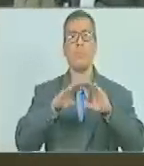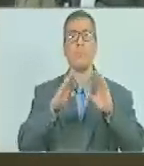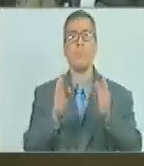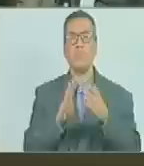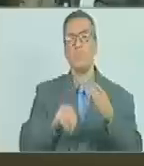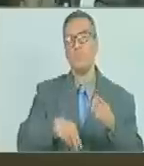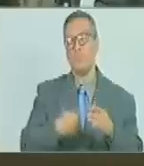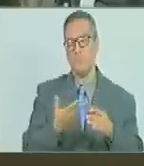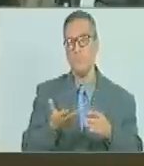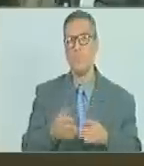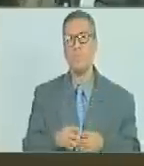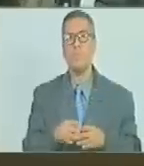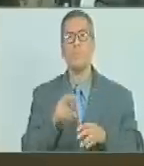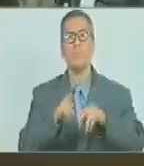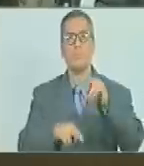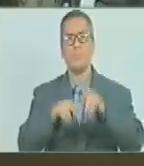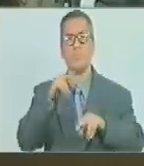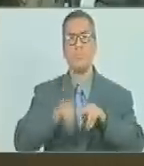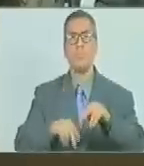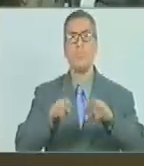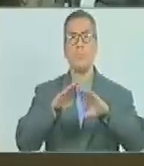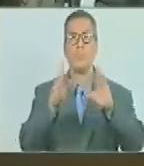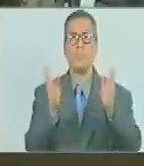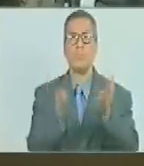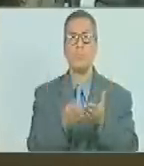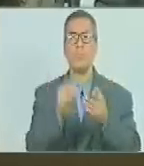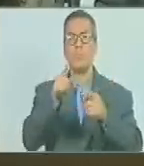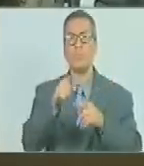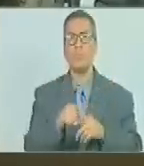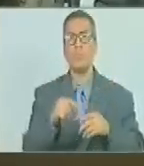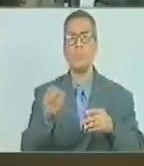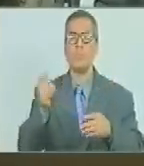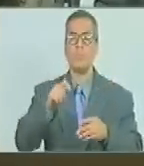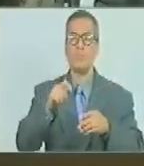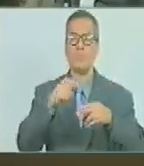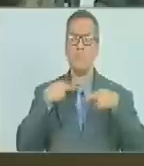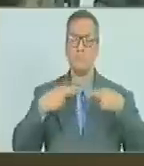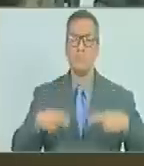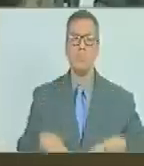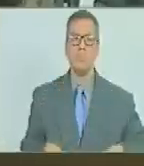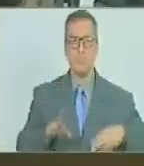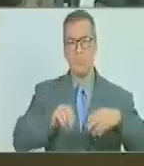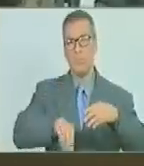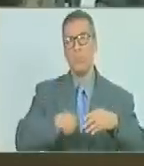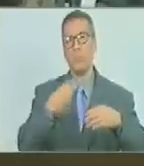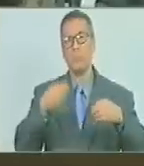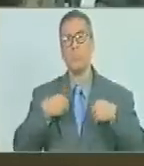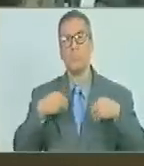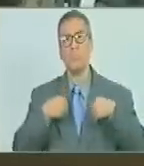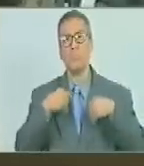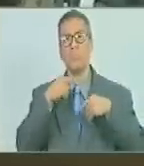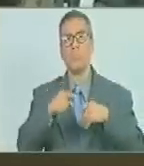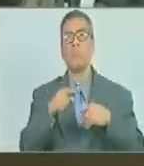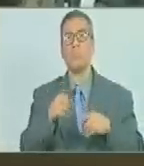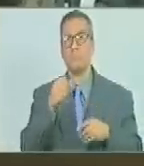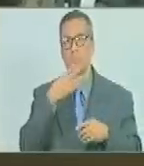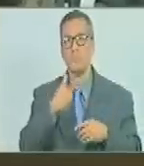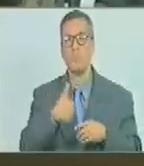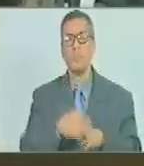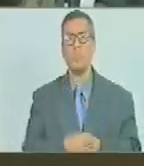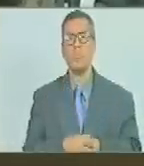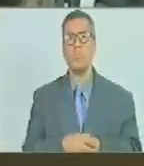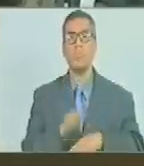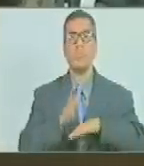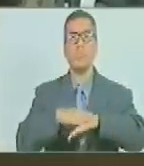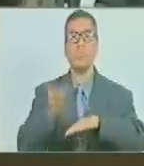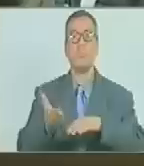posible. Construyámoslo, un mundo más justo y más humano donde todas y todos podamos vivir en dignidad,